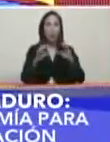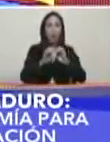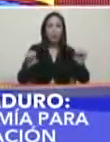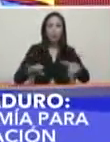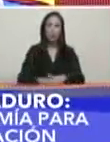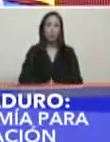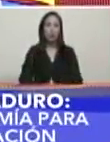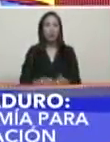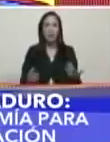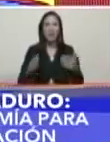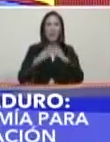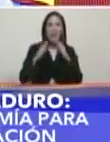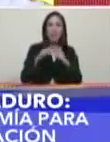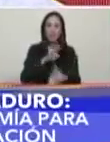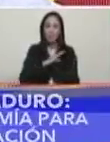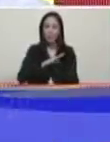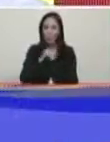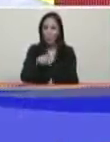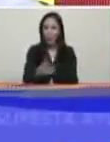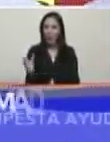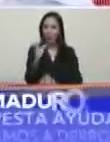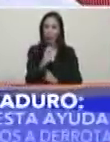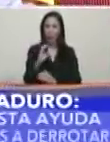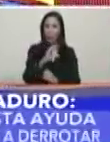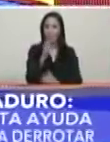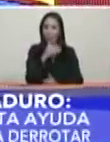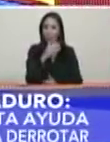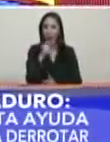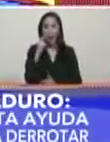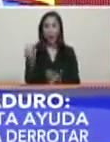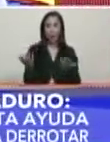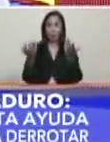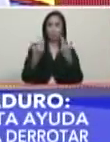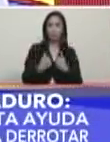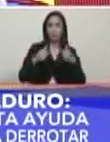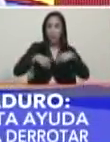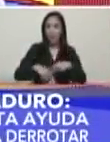Colombia, que se han venido por miles a vivir a Venezuela.